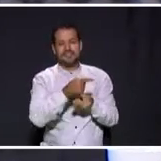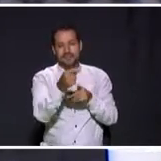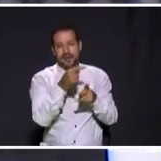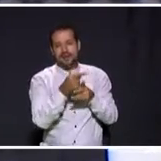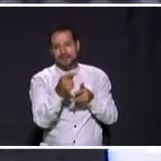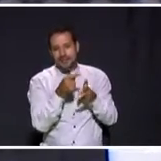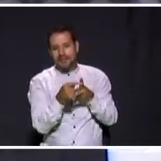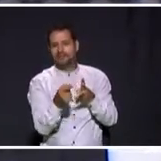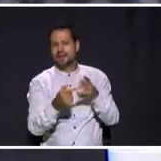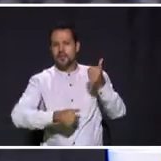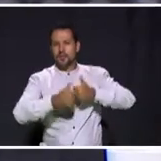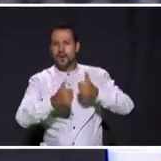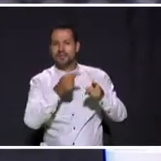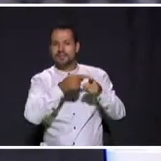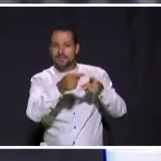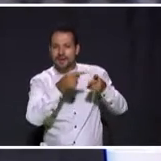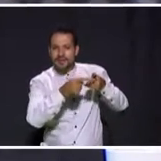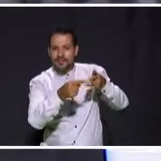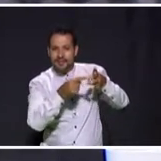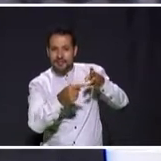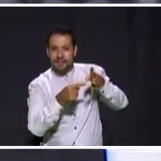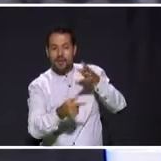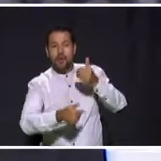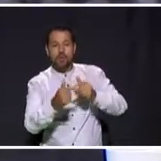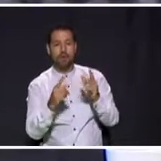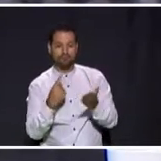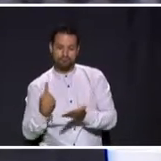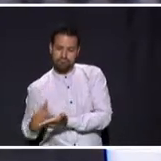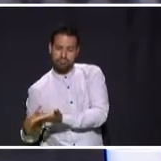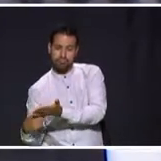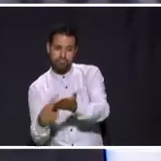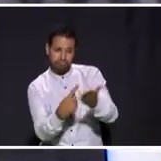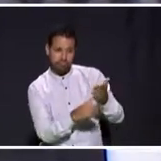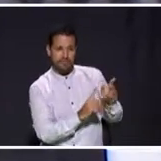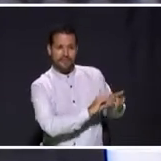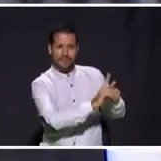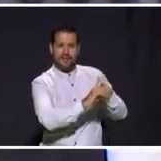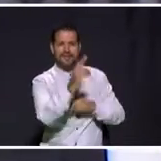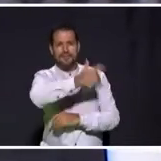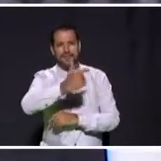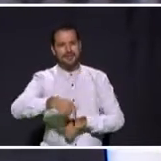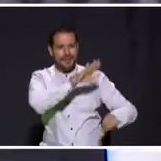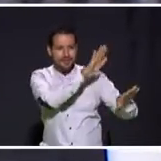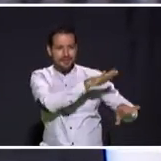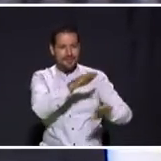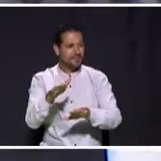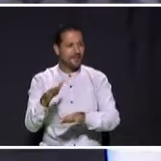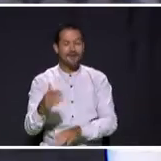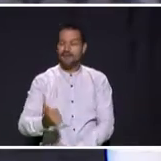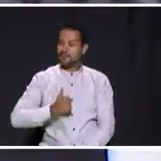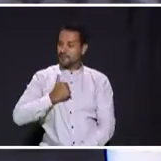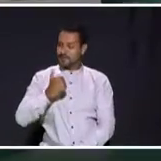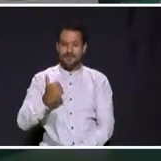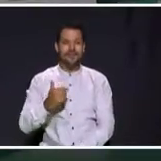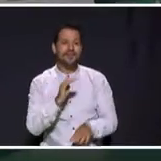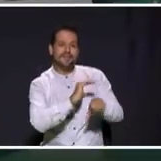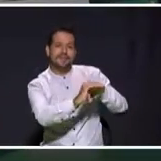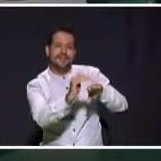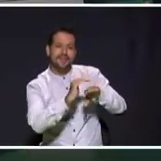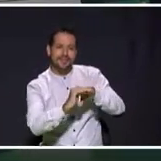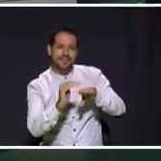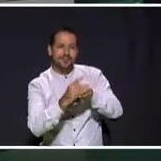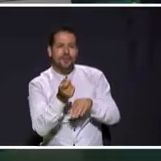realizando semanalmente un debate con los diferentes cándida a propósito los aprovechamos para que los invitamos para que a partir